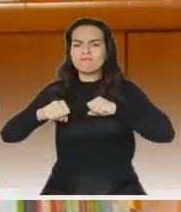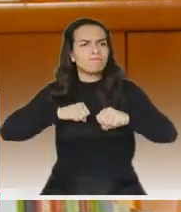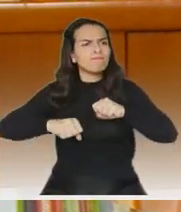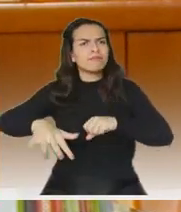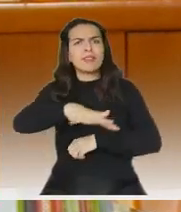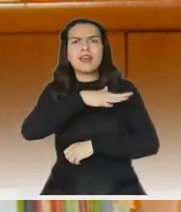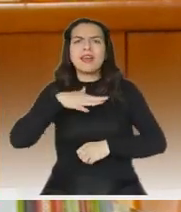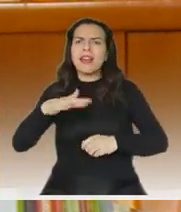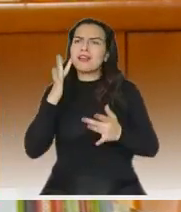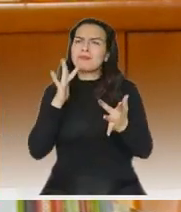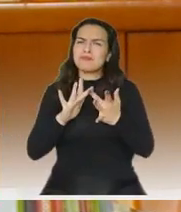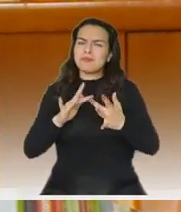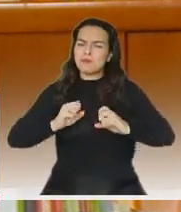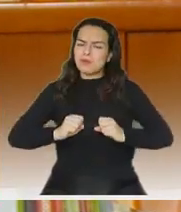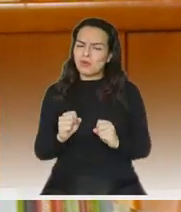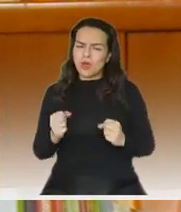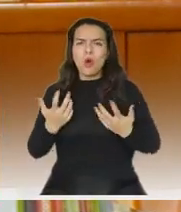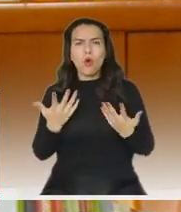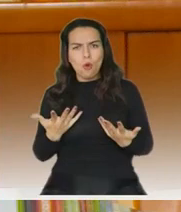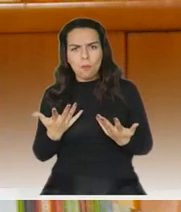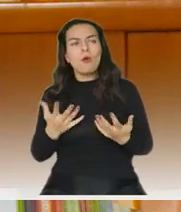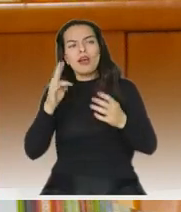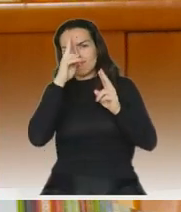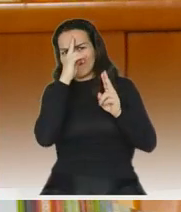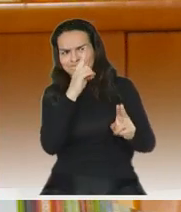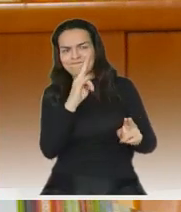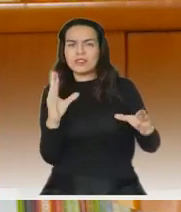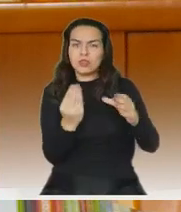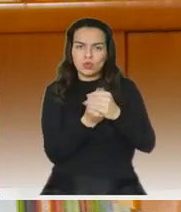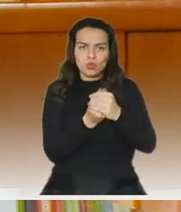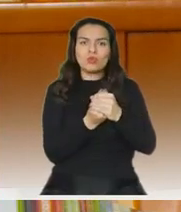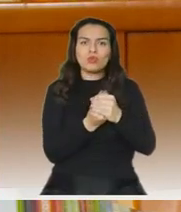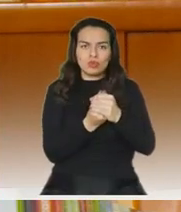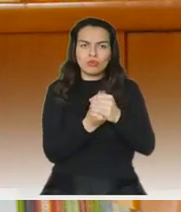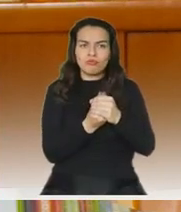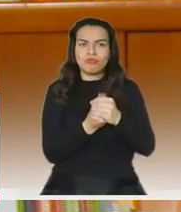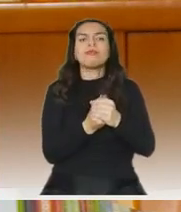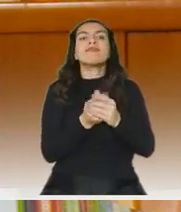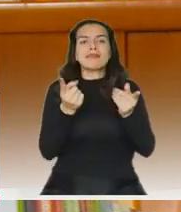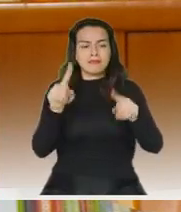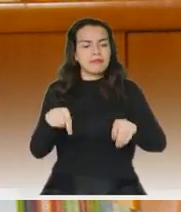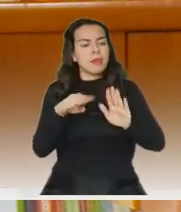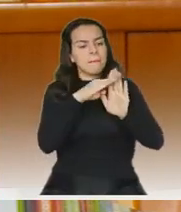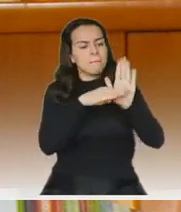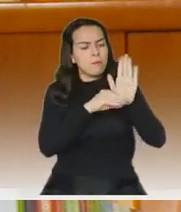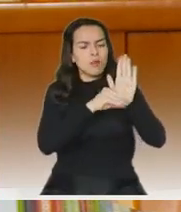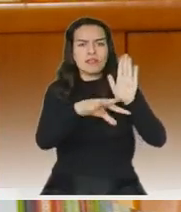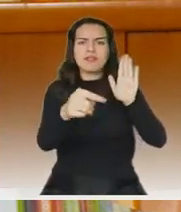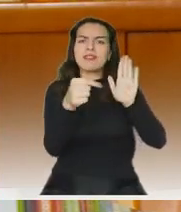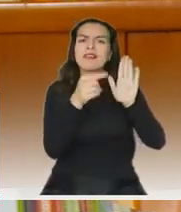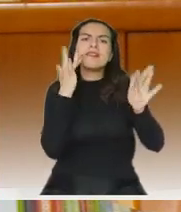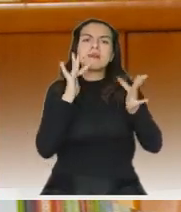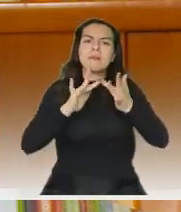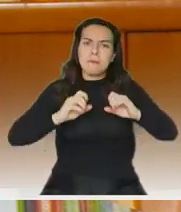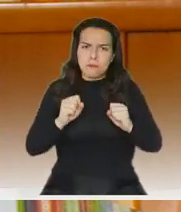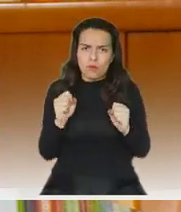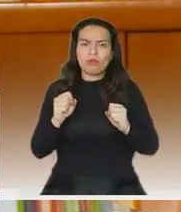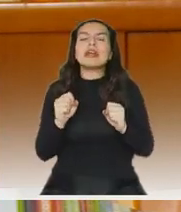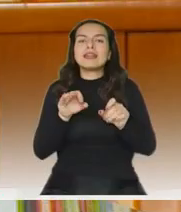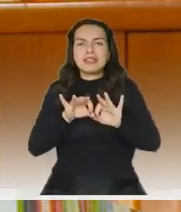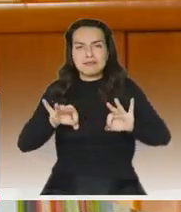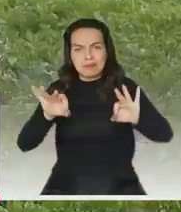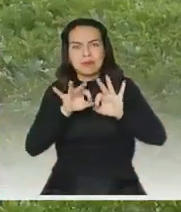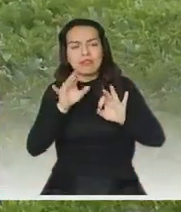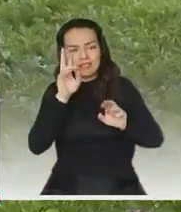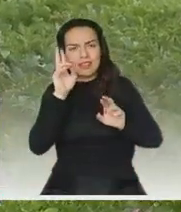respeto a la diversidad de las políticas públicas que se den en bogotá deben reconocer que en bogotá también hay población